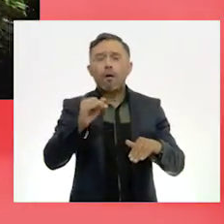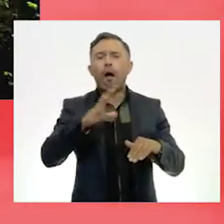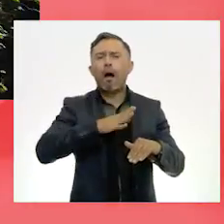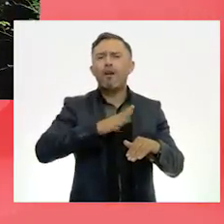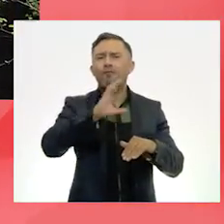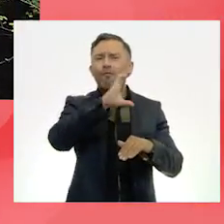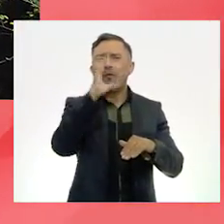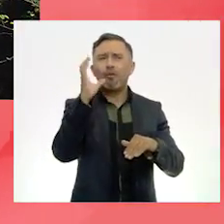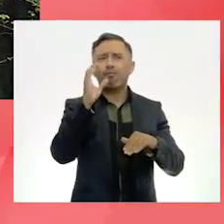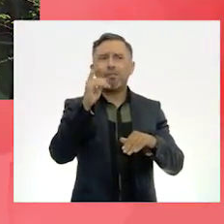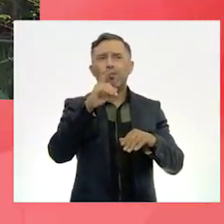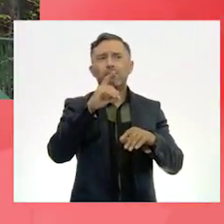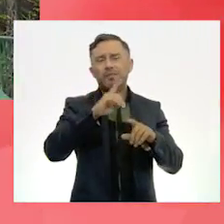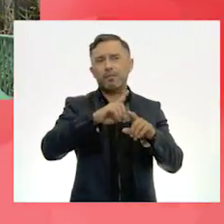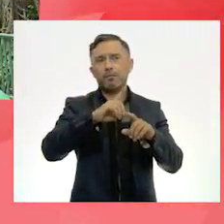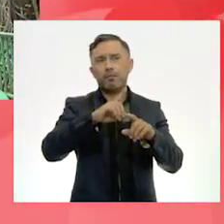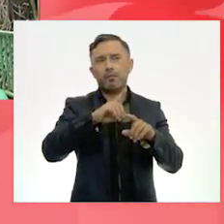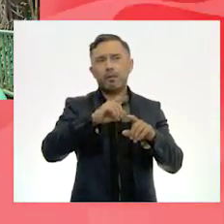sobre ellas.